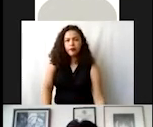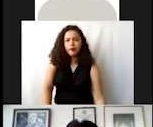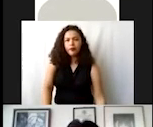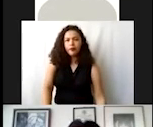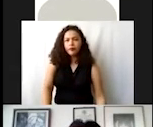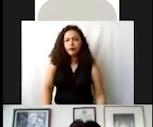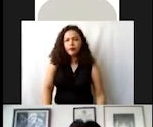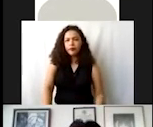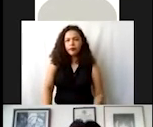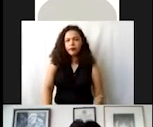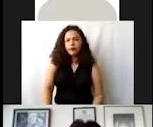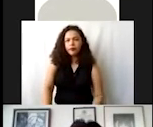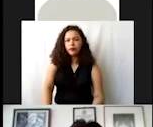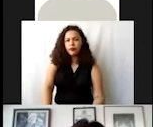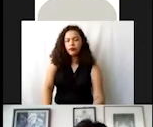Bueno.